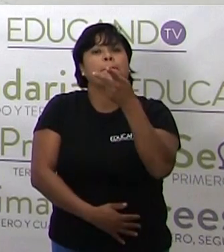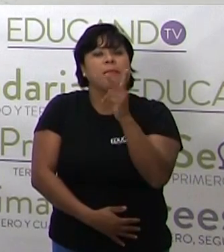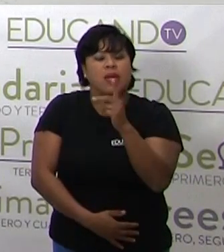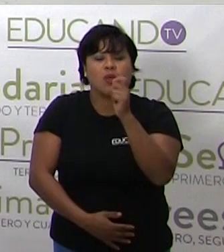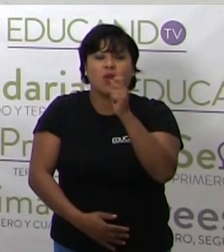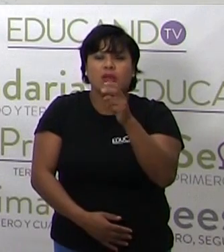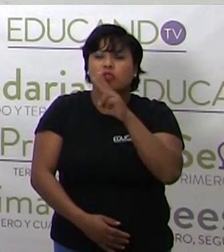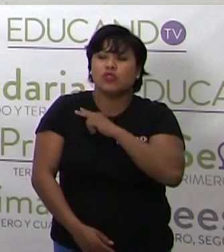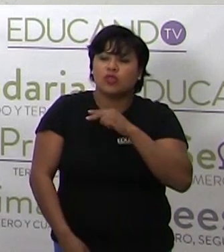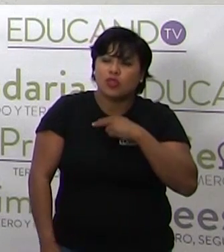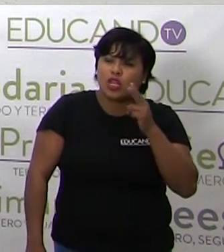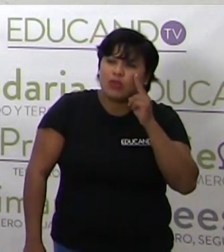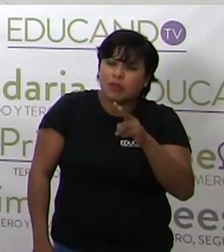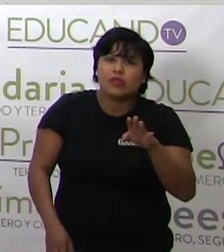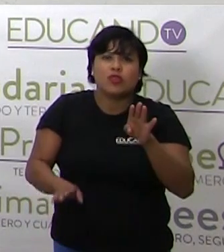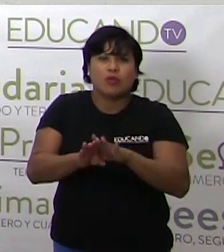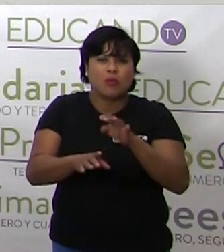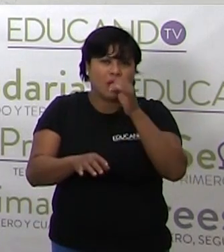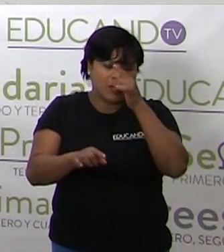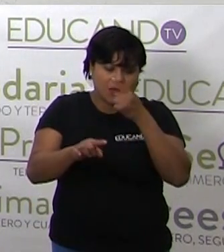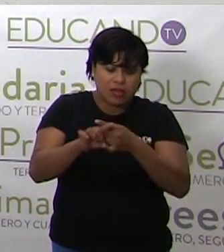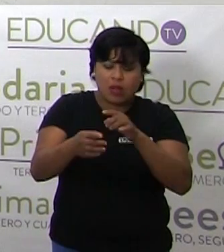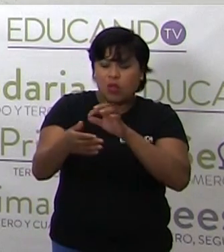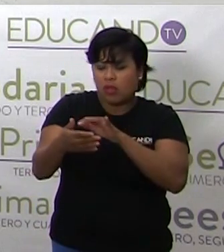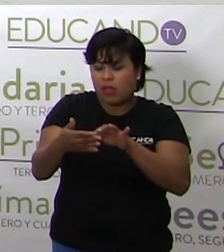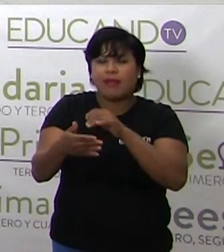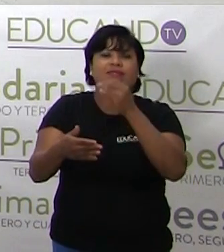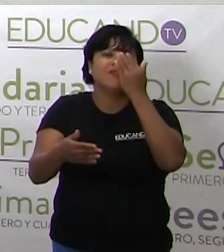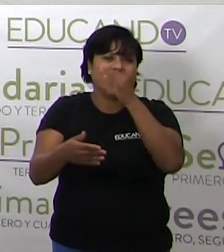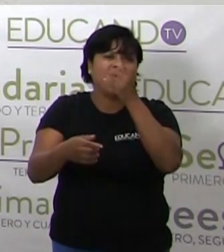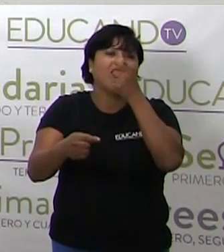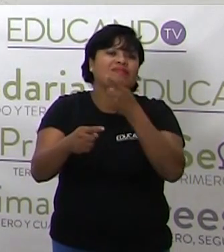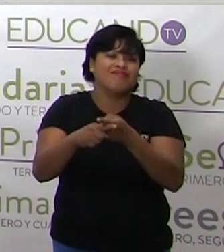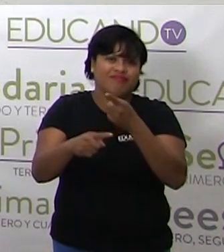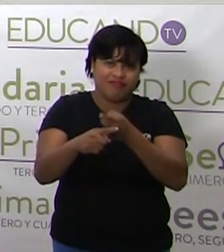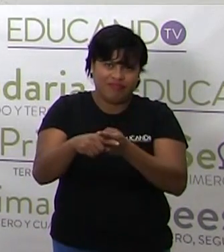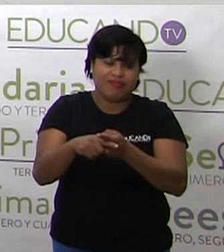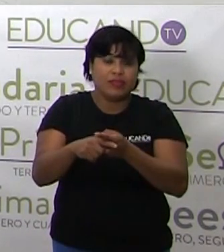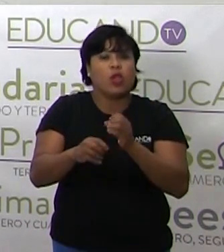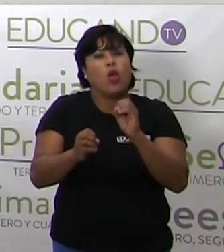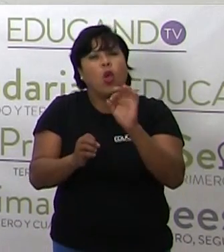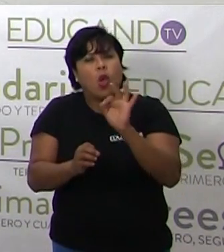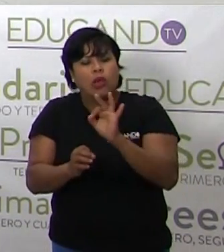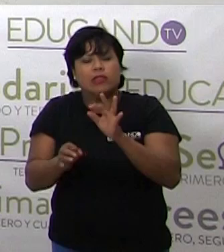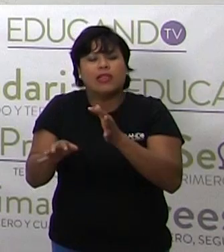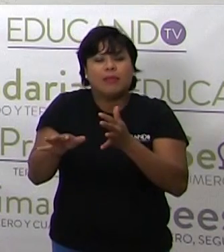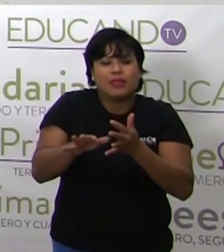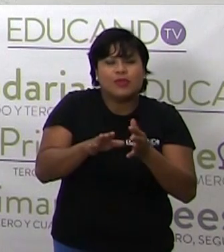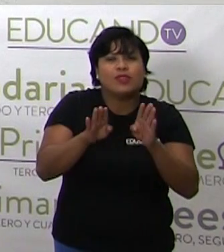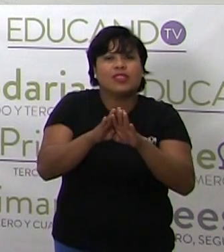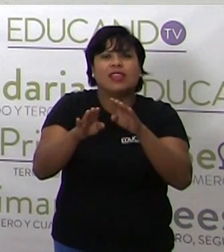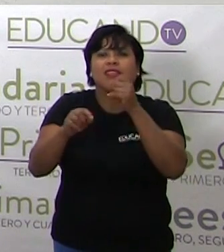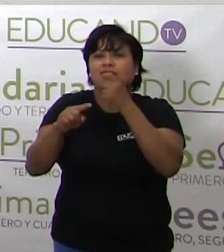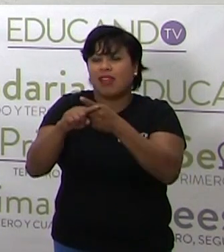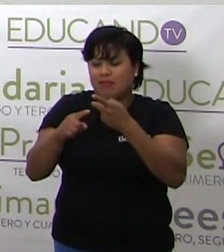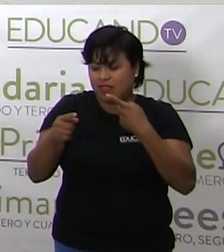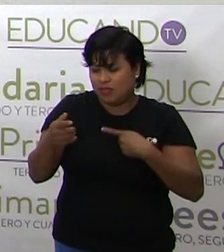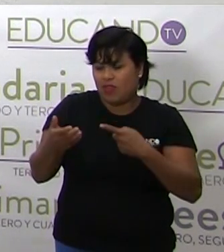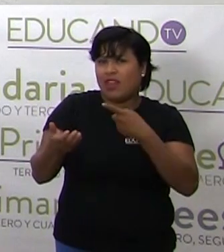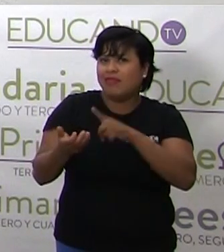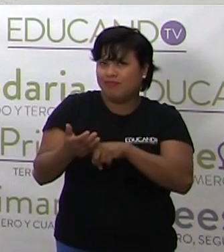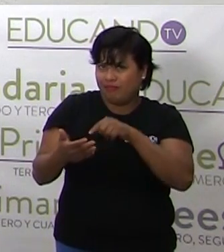es obvio por quien lo lee saber de quién se trata, o más o menos de quién se trata.